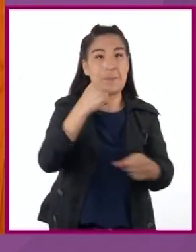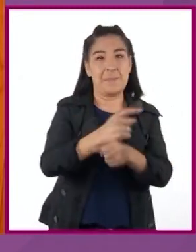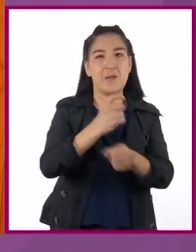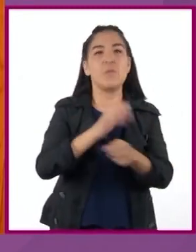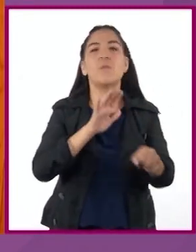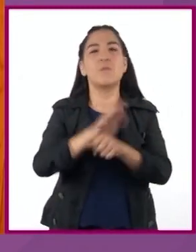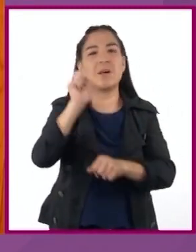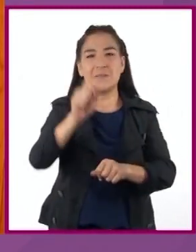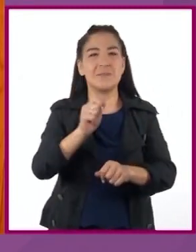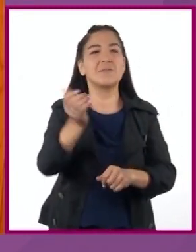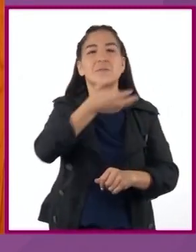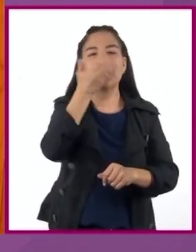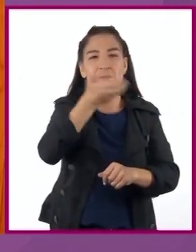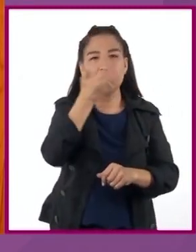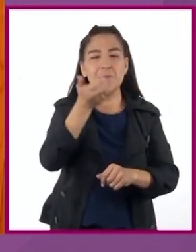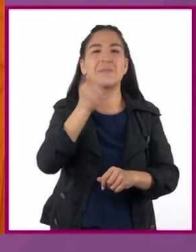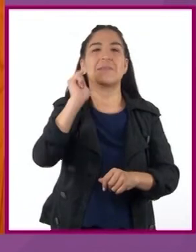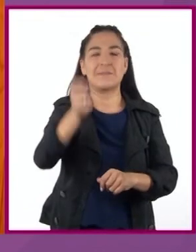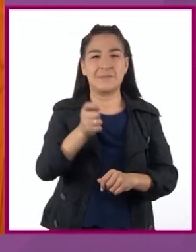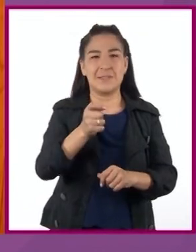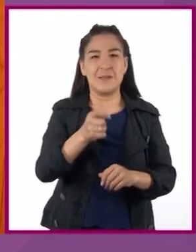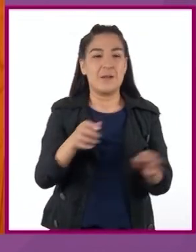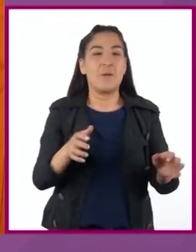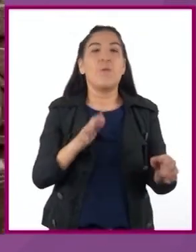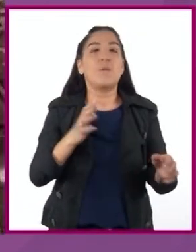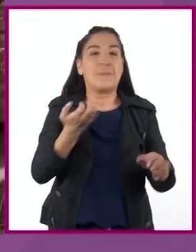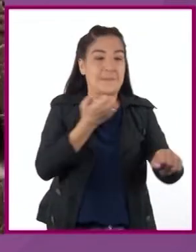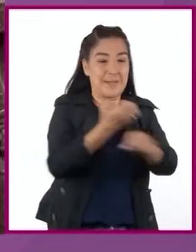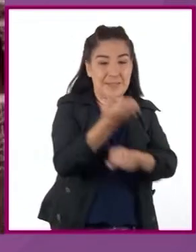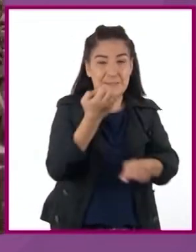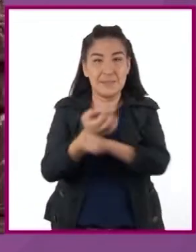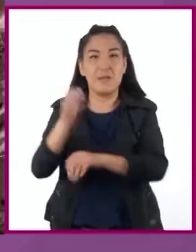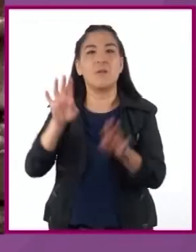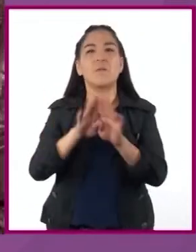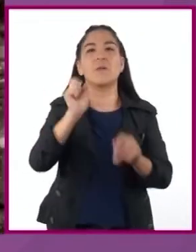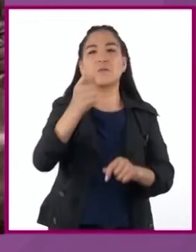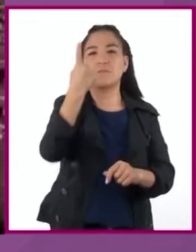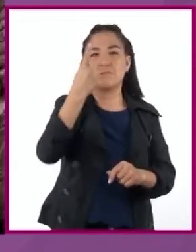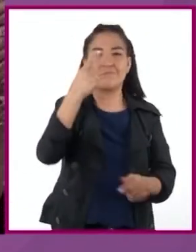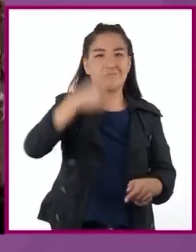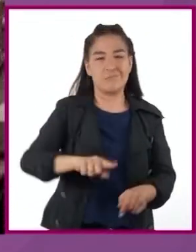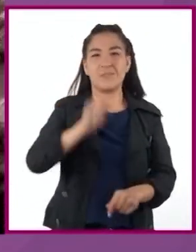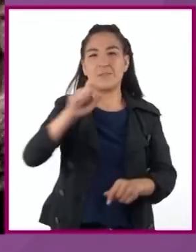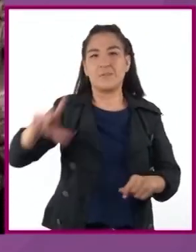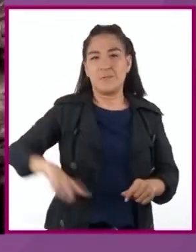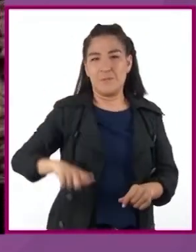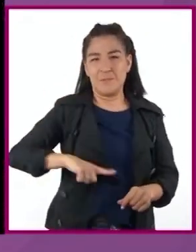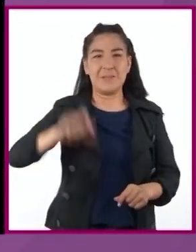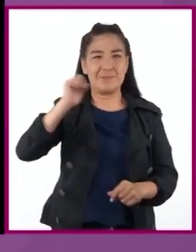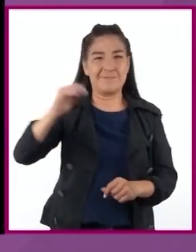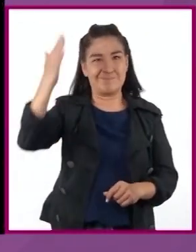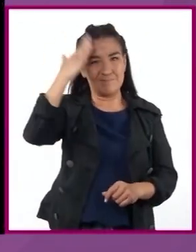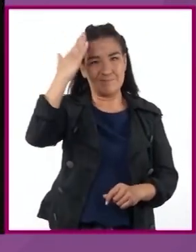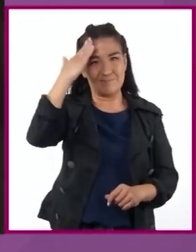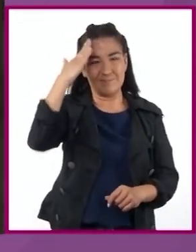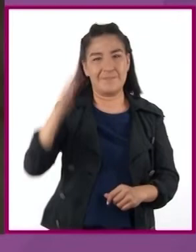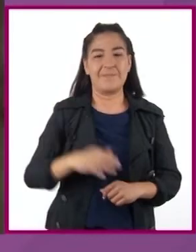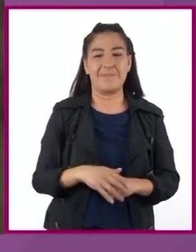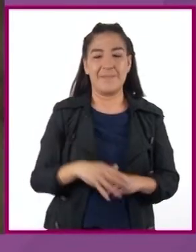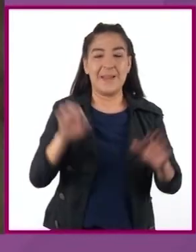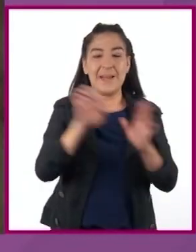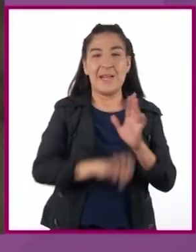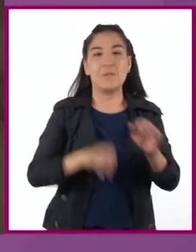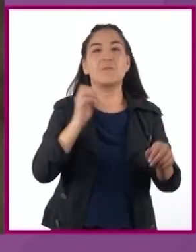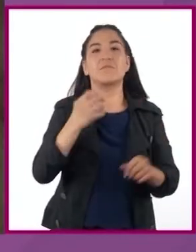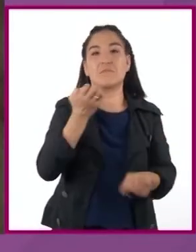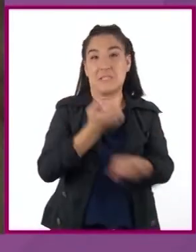Los más comunes son aquellos estados que tienen un solo gobernante a la cabeza. Por ejemplo, los estados